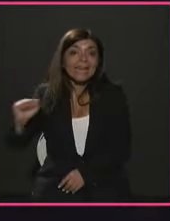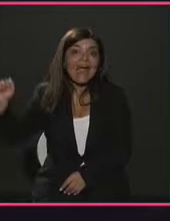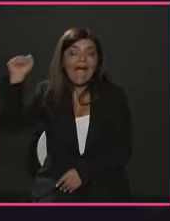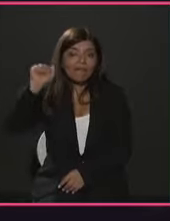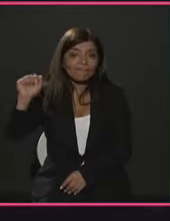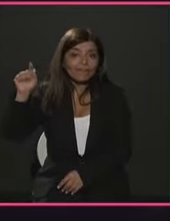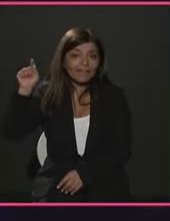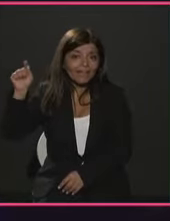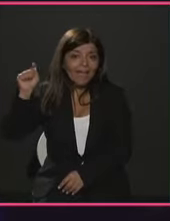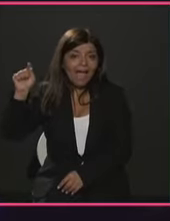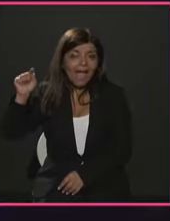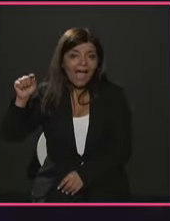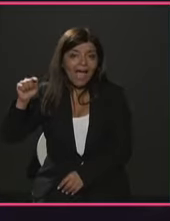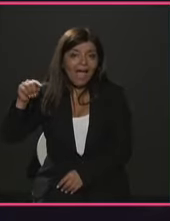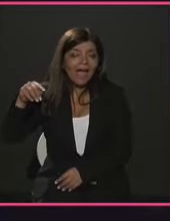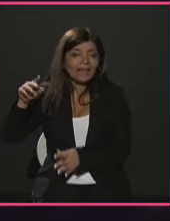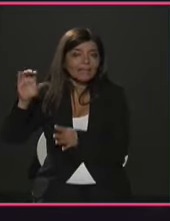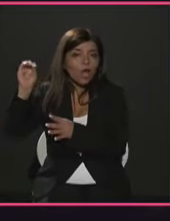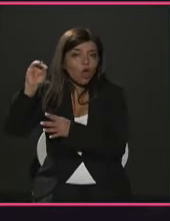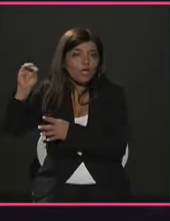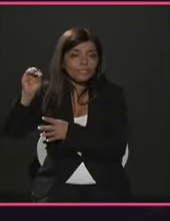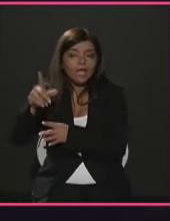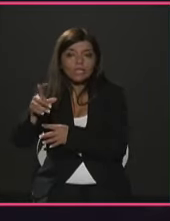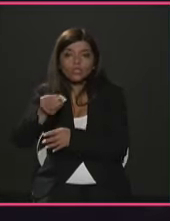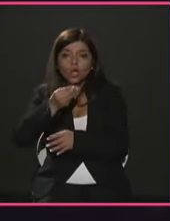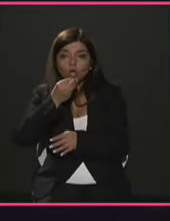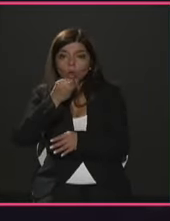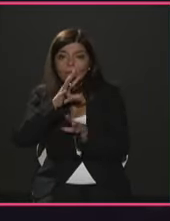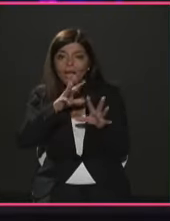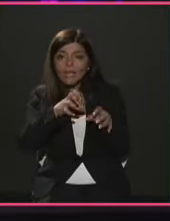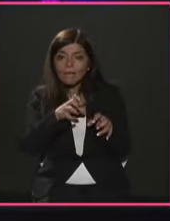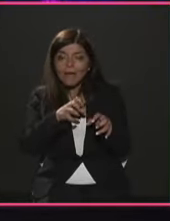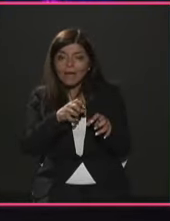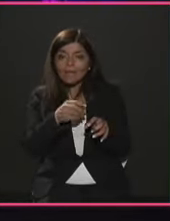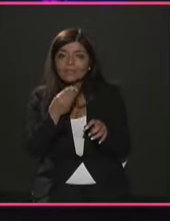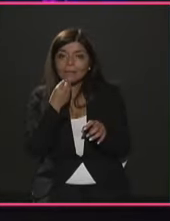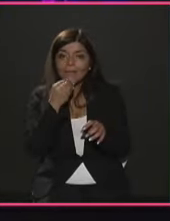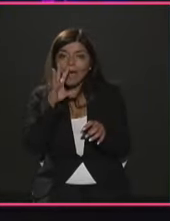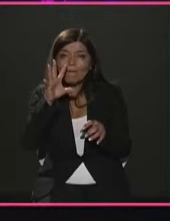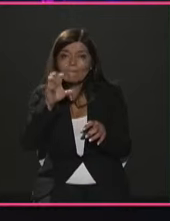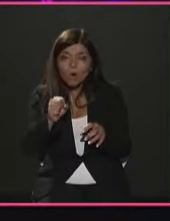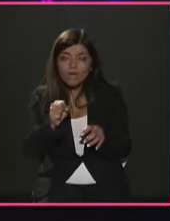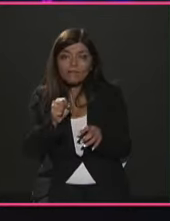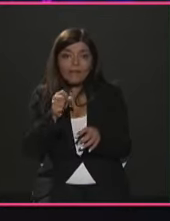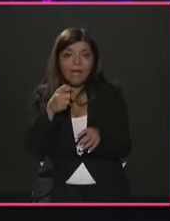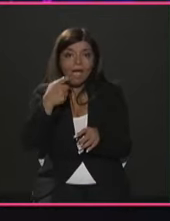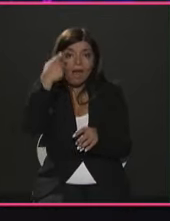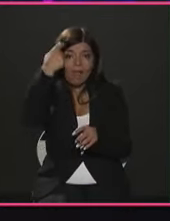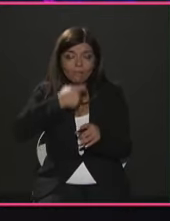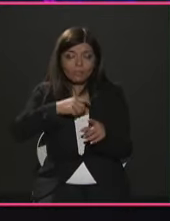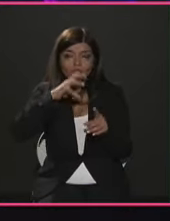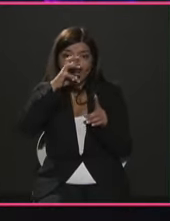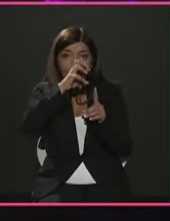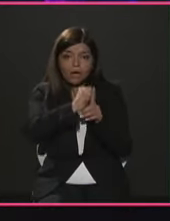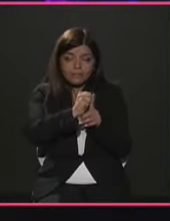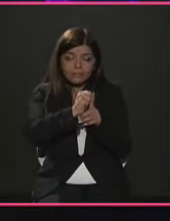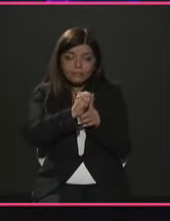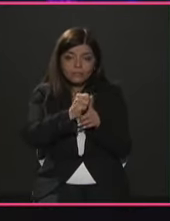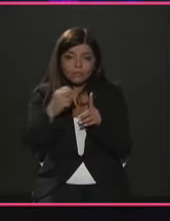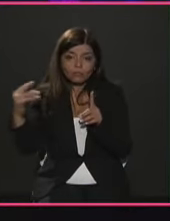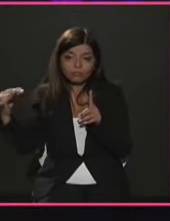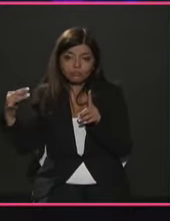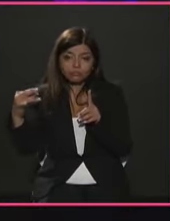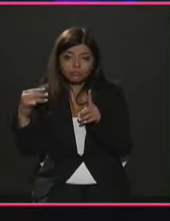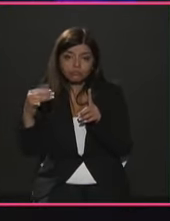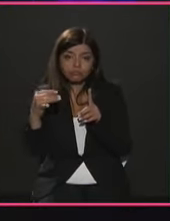Oeste es una mosca que se alimenta de animales pero que también muerde a los seres humanos y les transmite ese